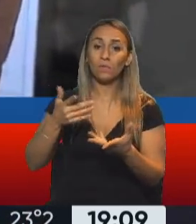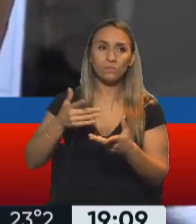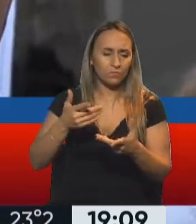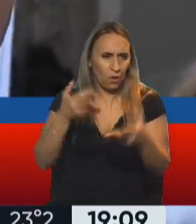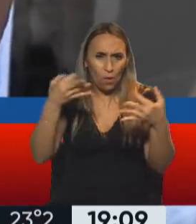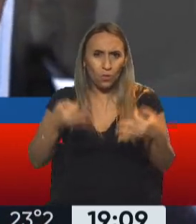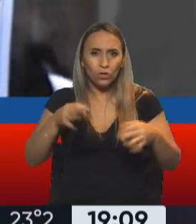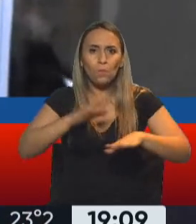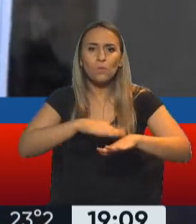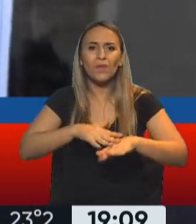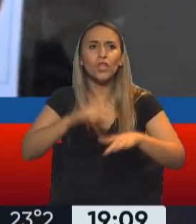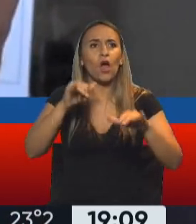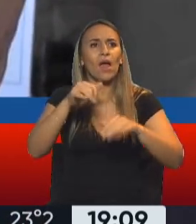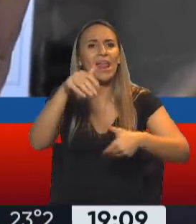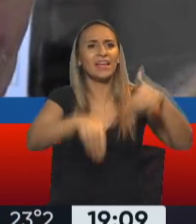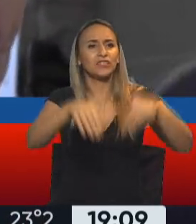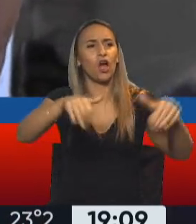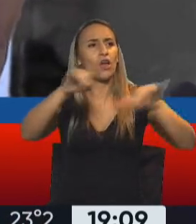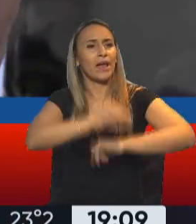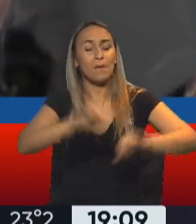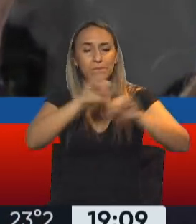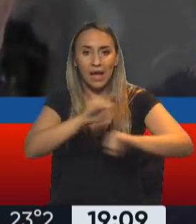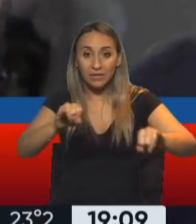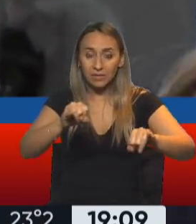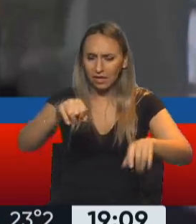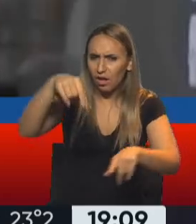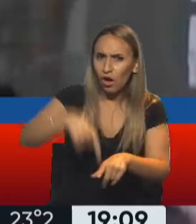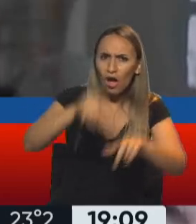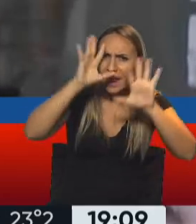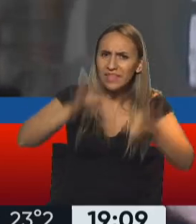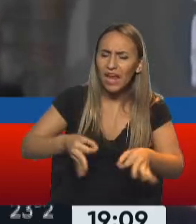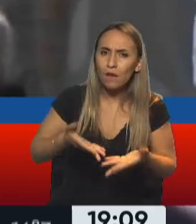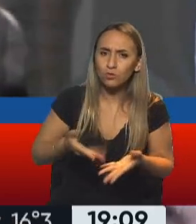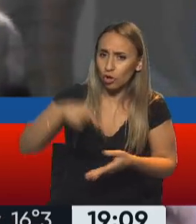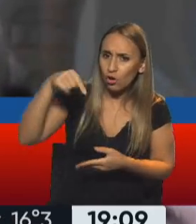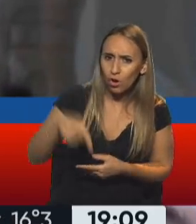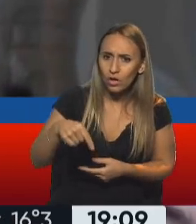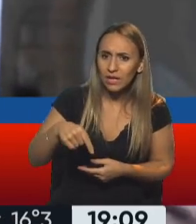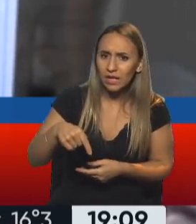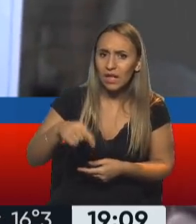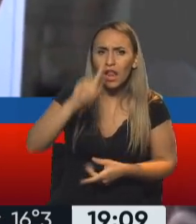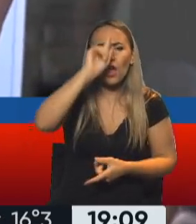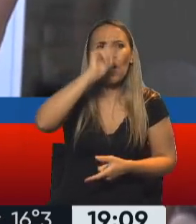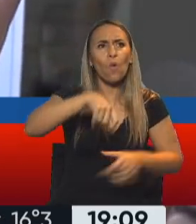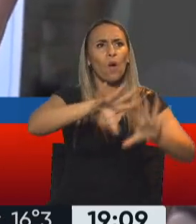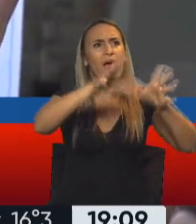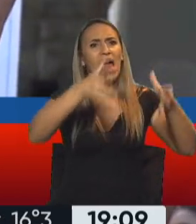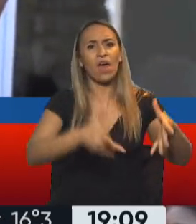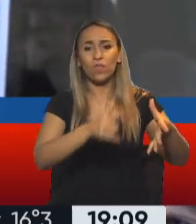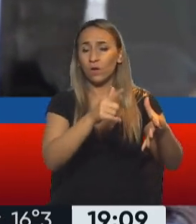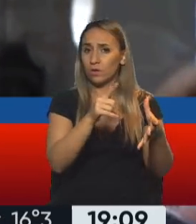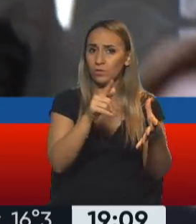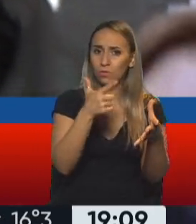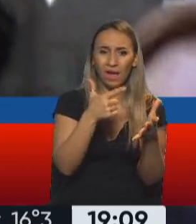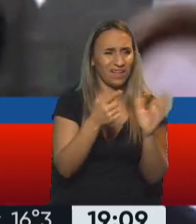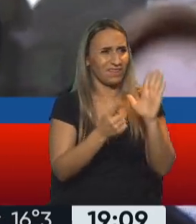electoral, nos hemos tenido que enterar recién hoy que el juzgado no cuenta con el relevamiento del secreto